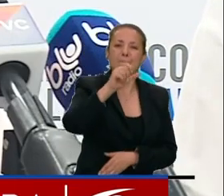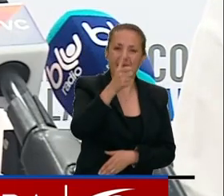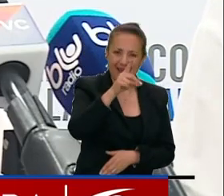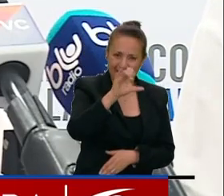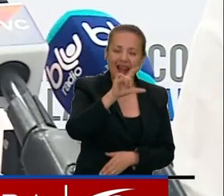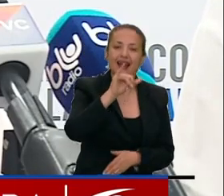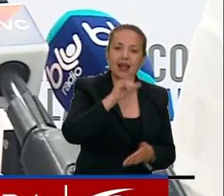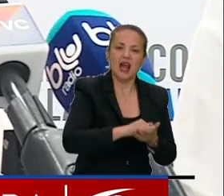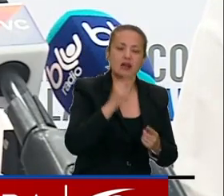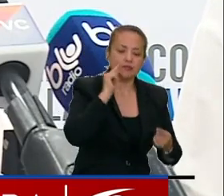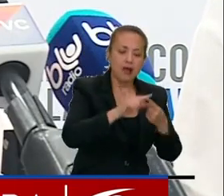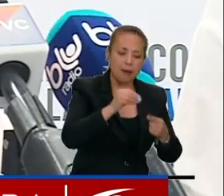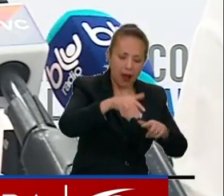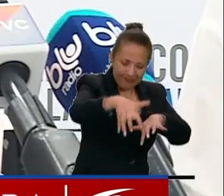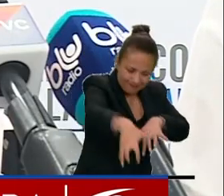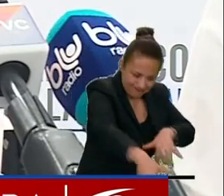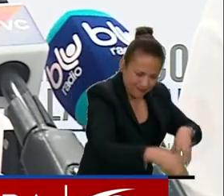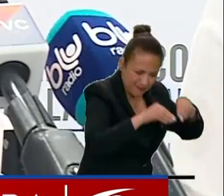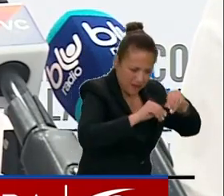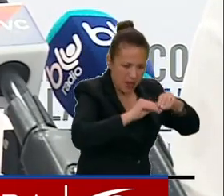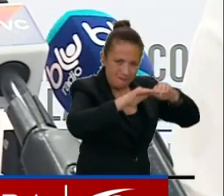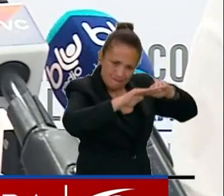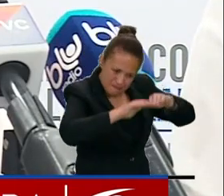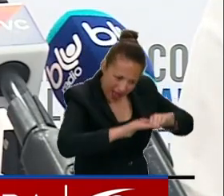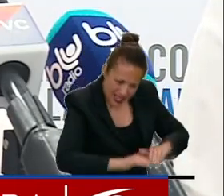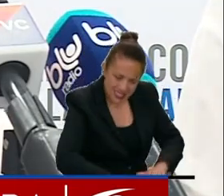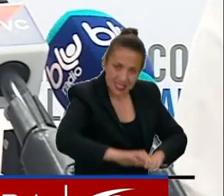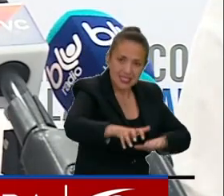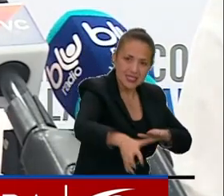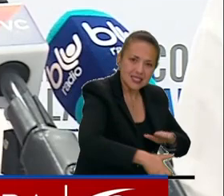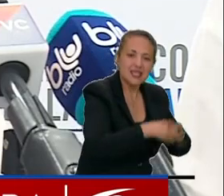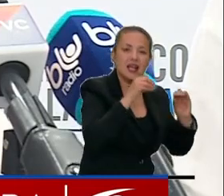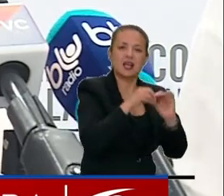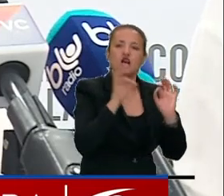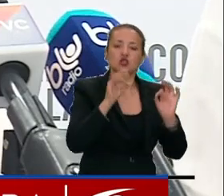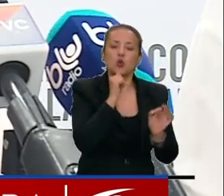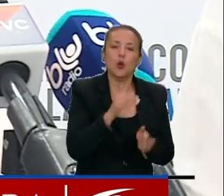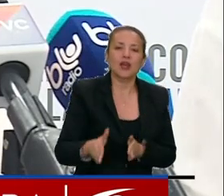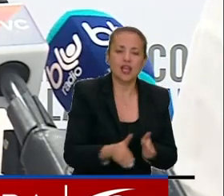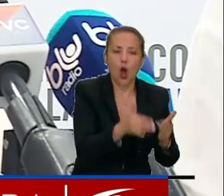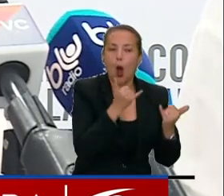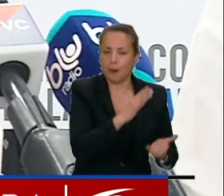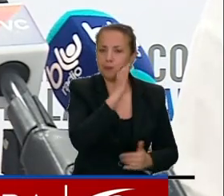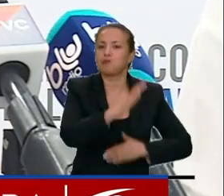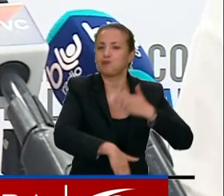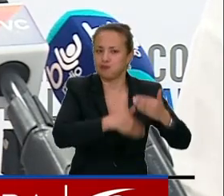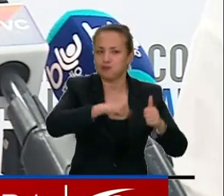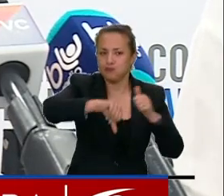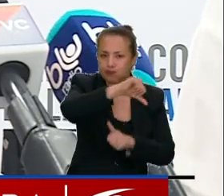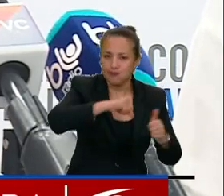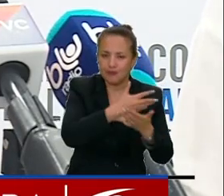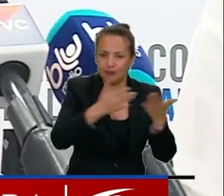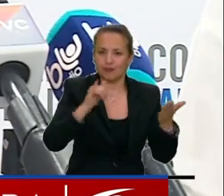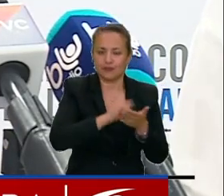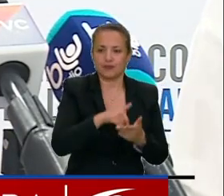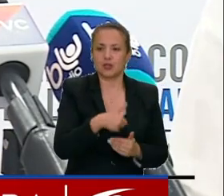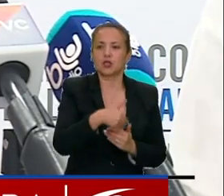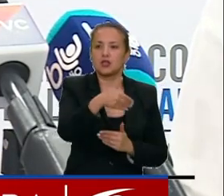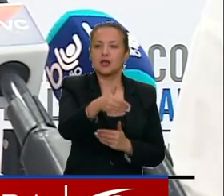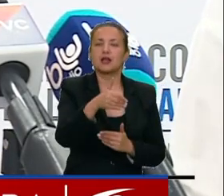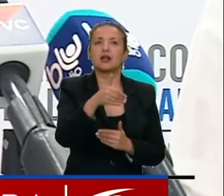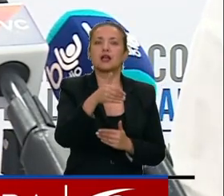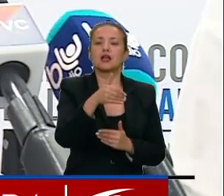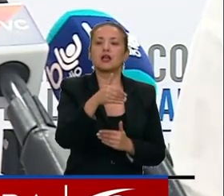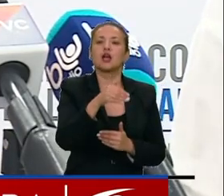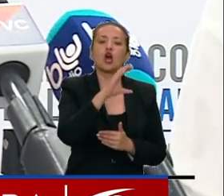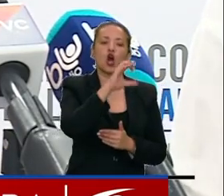de dragas de altas especificaciones y dragas de río de menor especificación que también se están gestionando a partir de El Invías, de